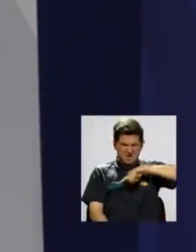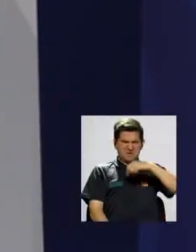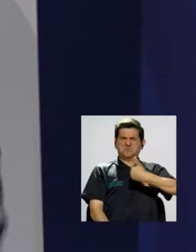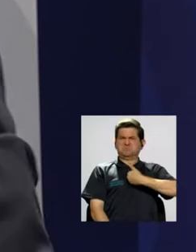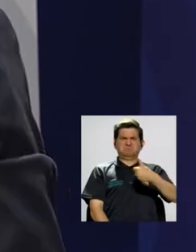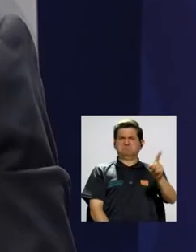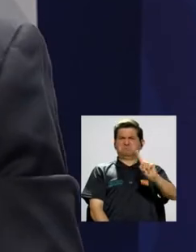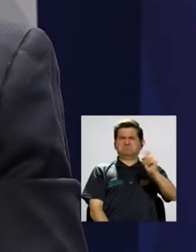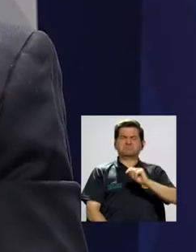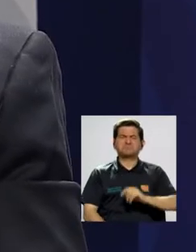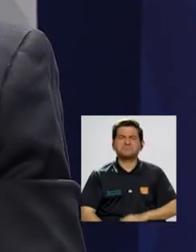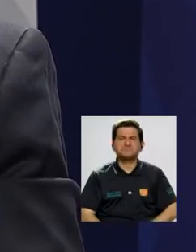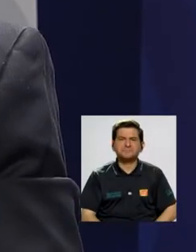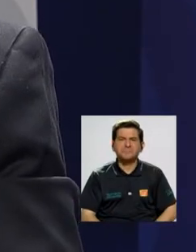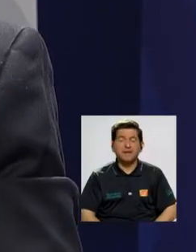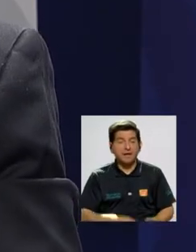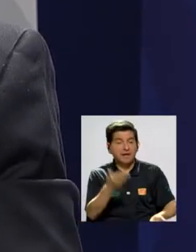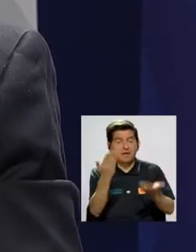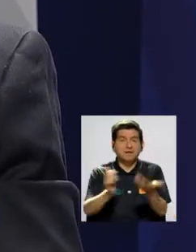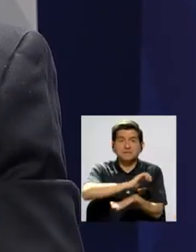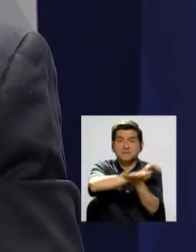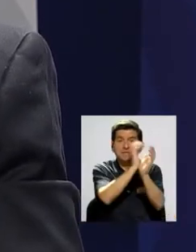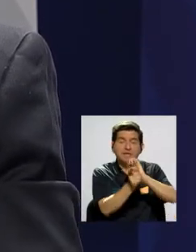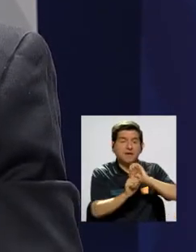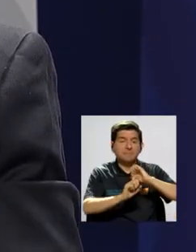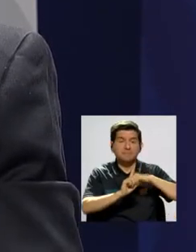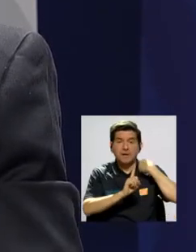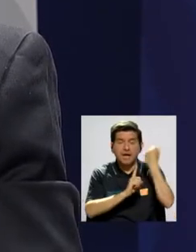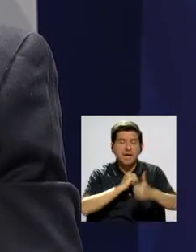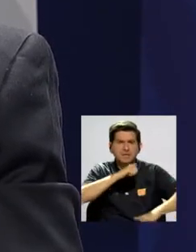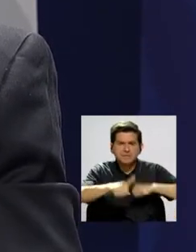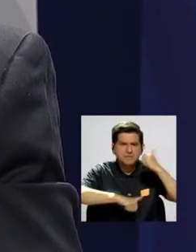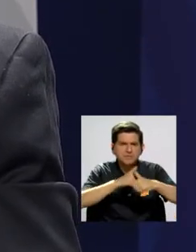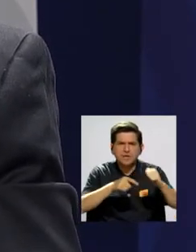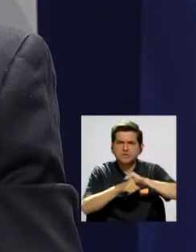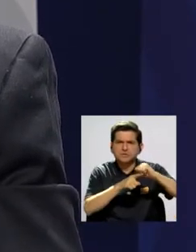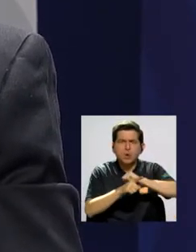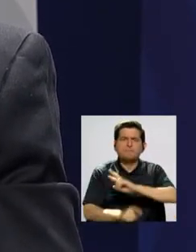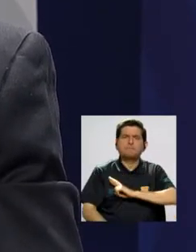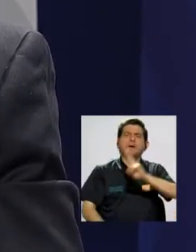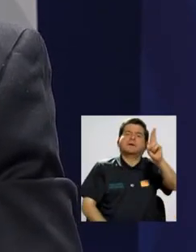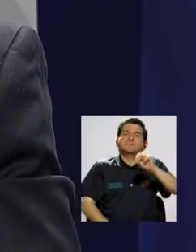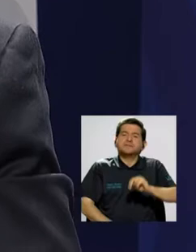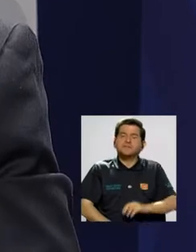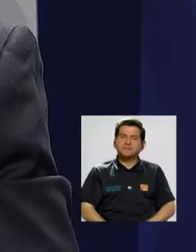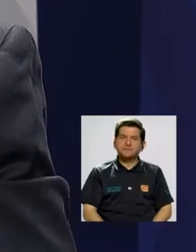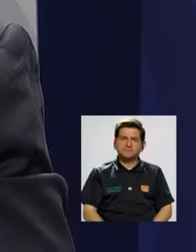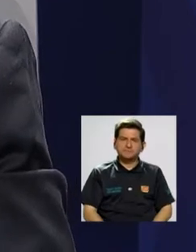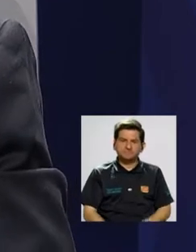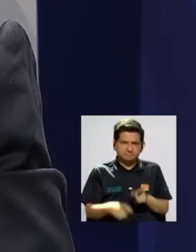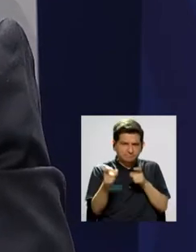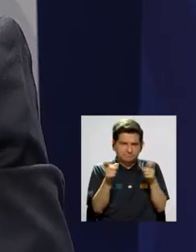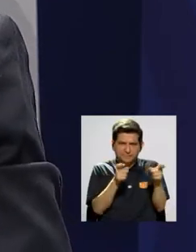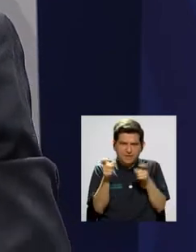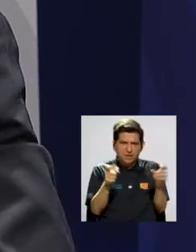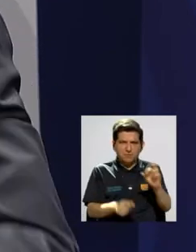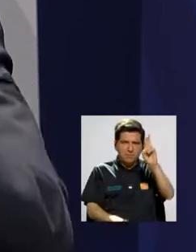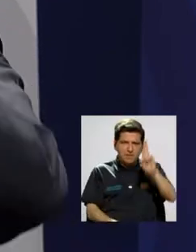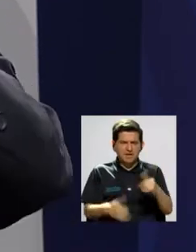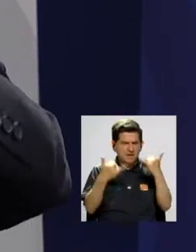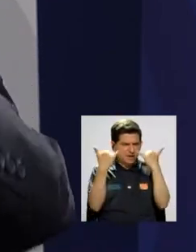repente se convierte en un caballo de batalla, una práctica religiosa dominante en Costa Rica desde